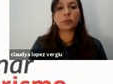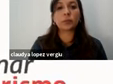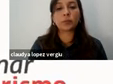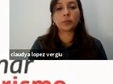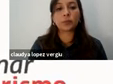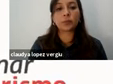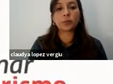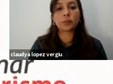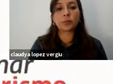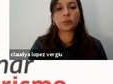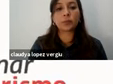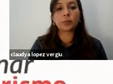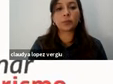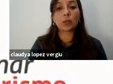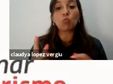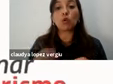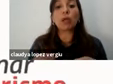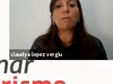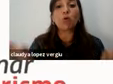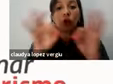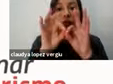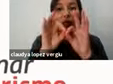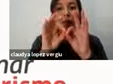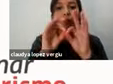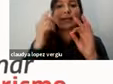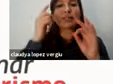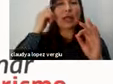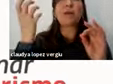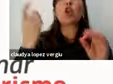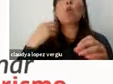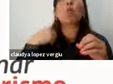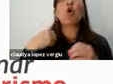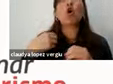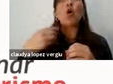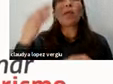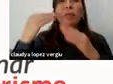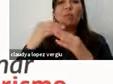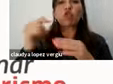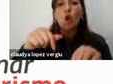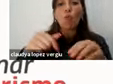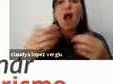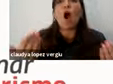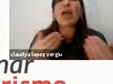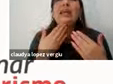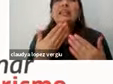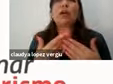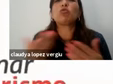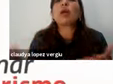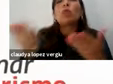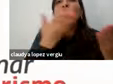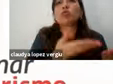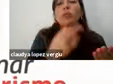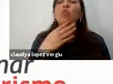Es importante saber nuestra costumbre, cómo hemos vivido antes y cómo vivimos ahora, pero yo doy